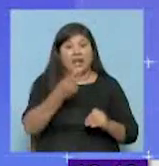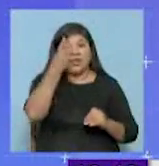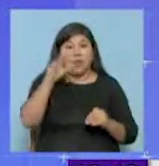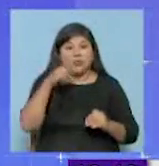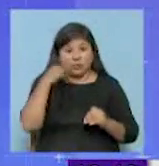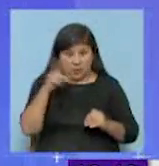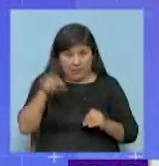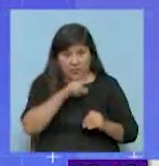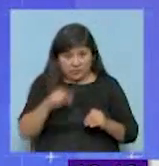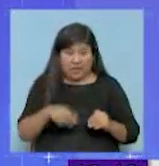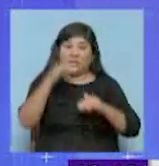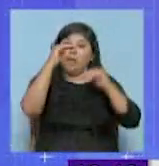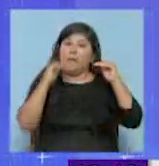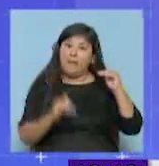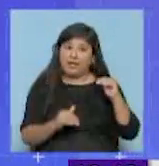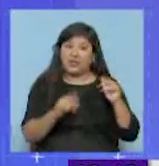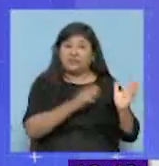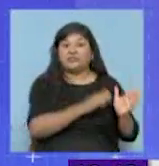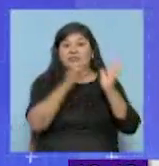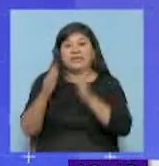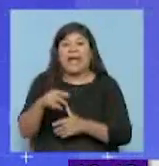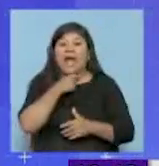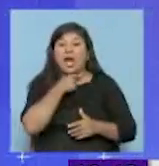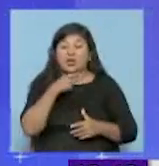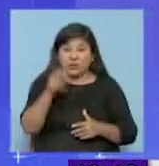2.9%, llegando en agosto al